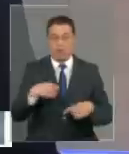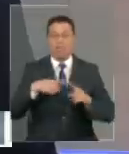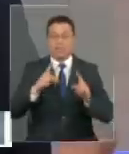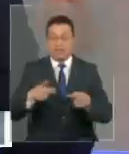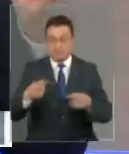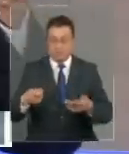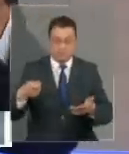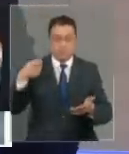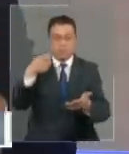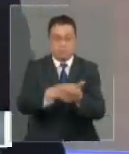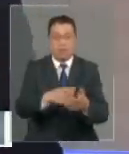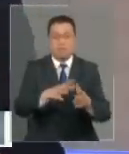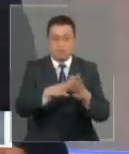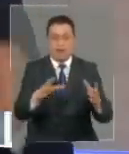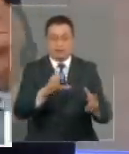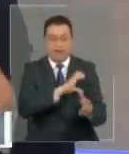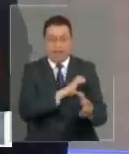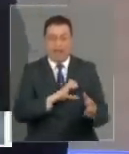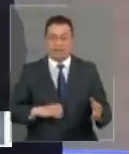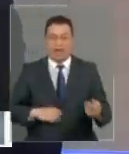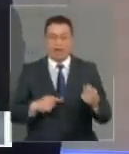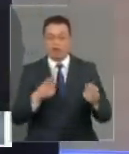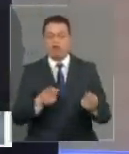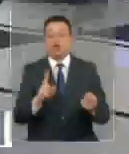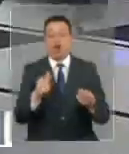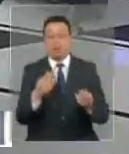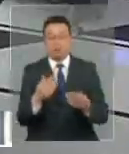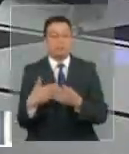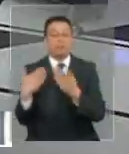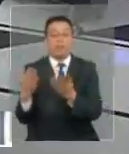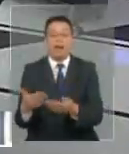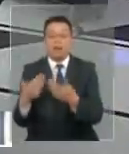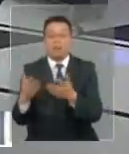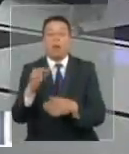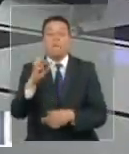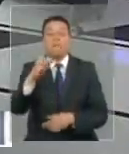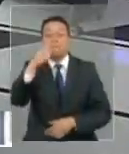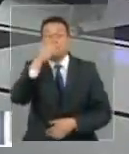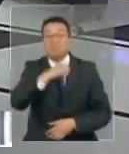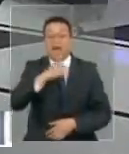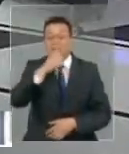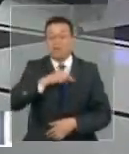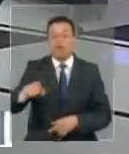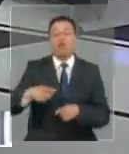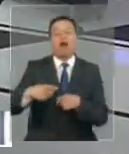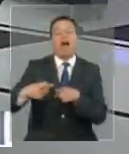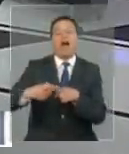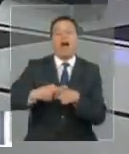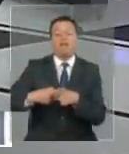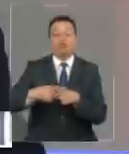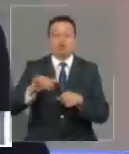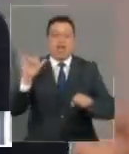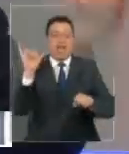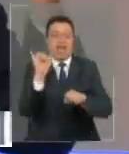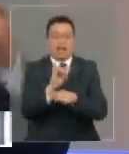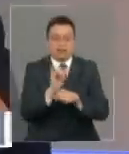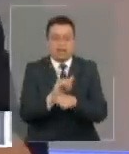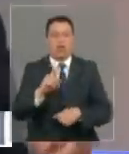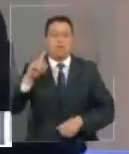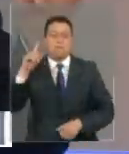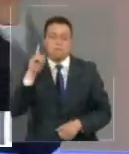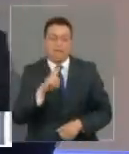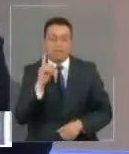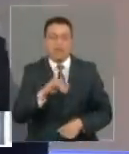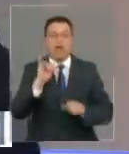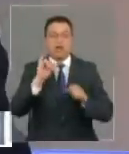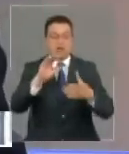invertir mucho más en el aparato del Estado y no seguir traspasándole recursos a los privados que han abusado, que han engañado, que han mentido